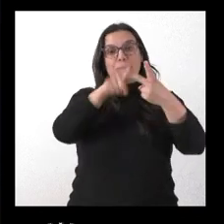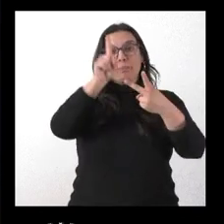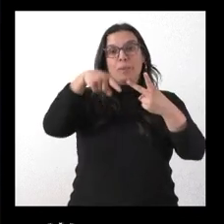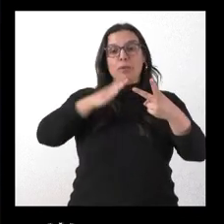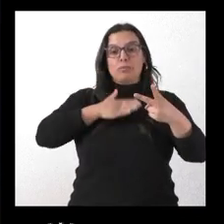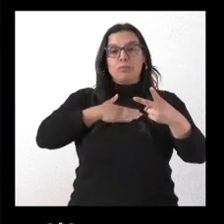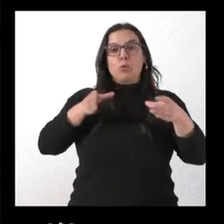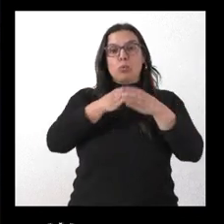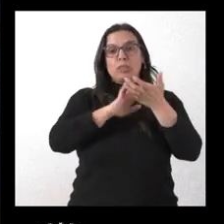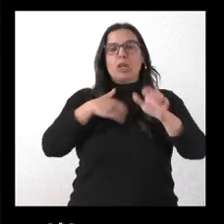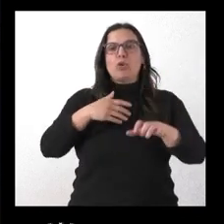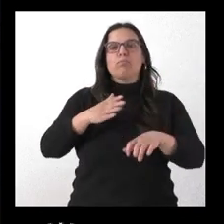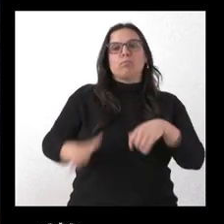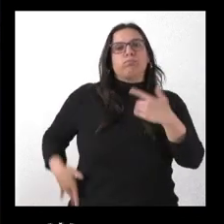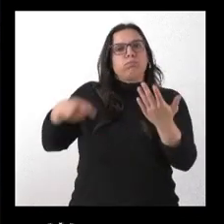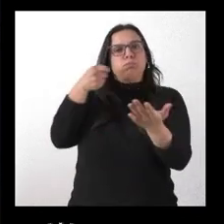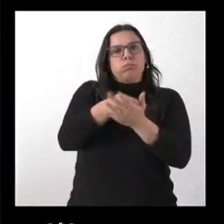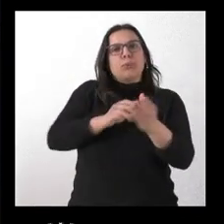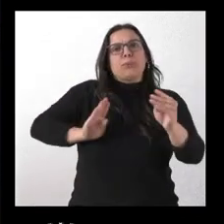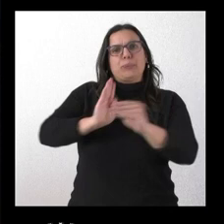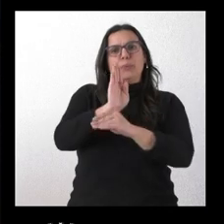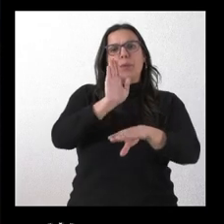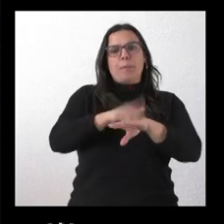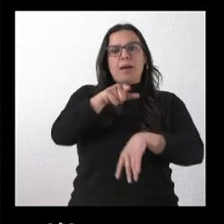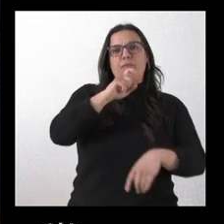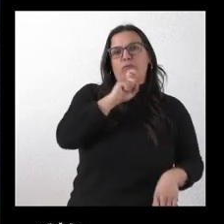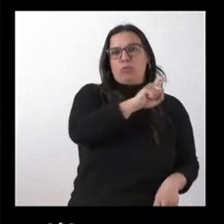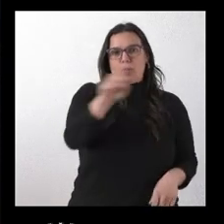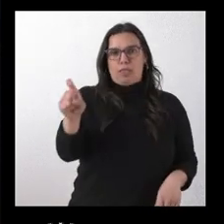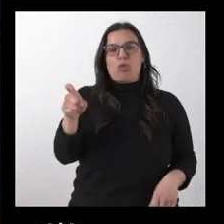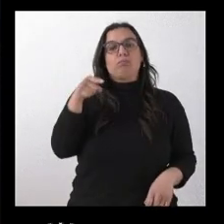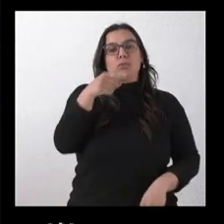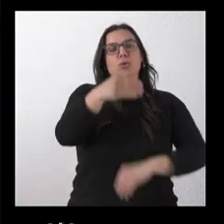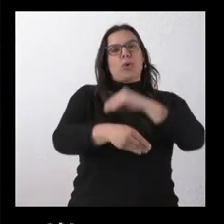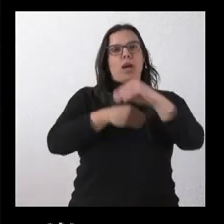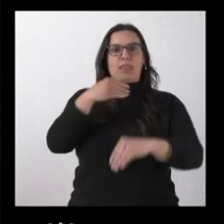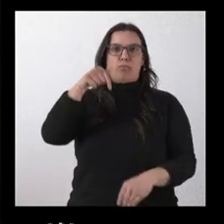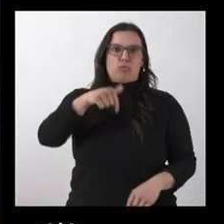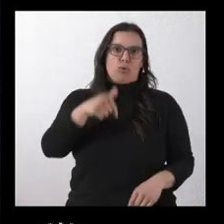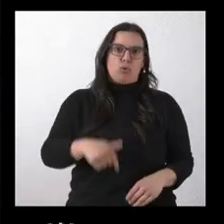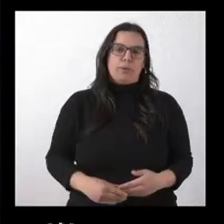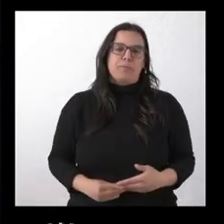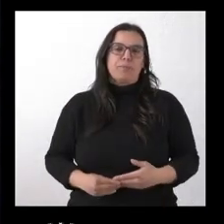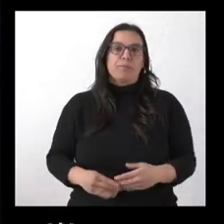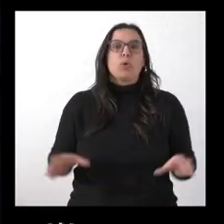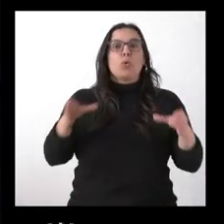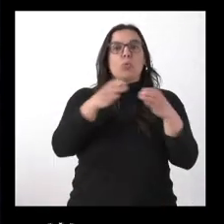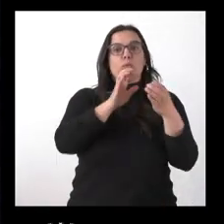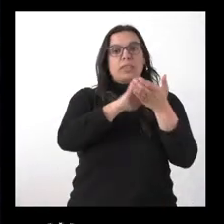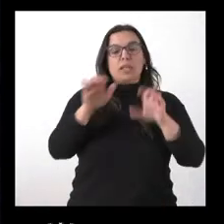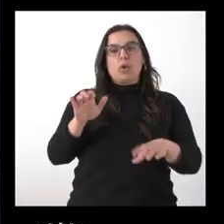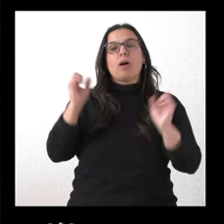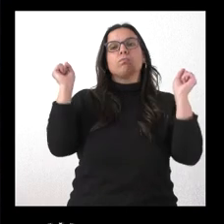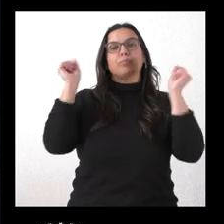aportaría financiación para esta fundación y es lo que hacemos en el día de hoy la junta de castellana ha aprobado